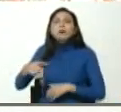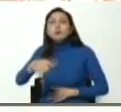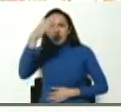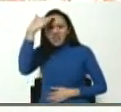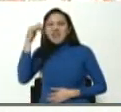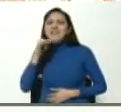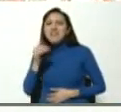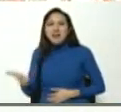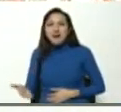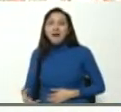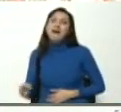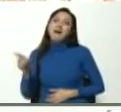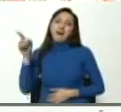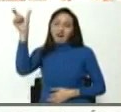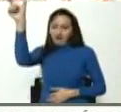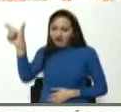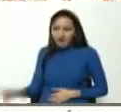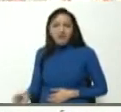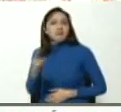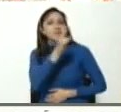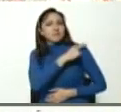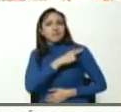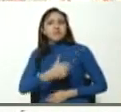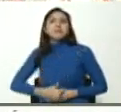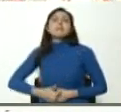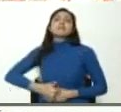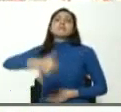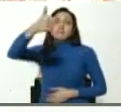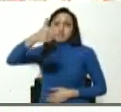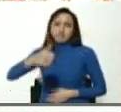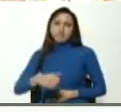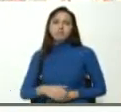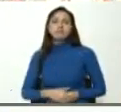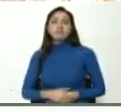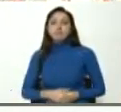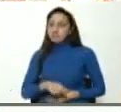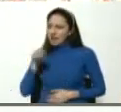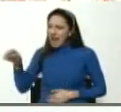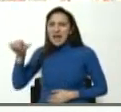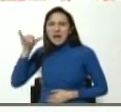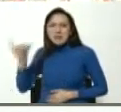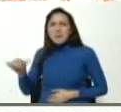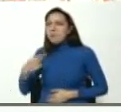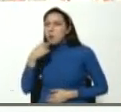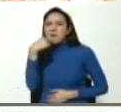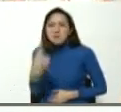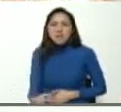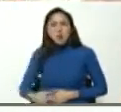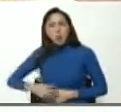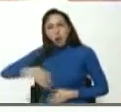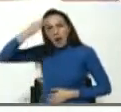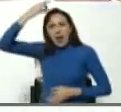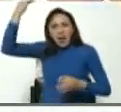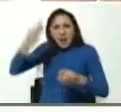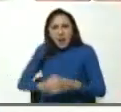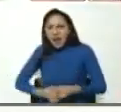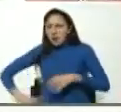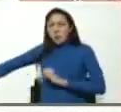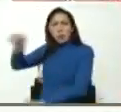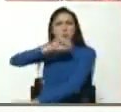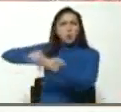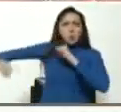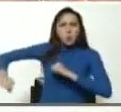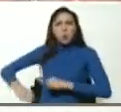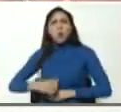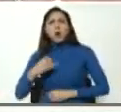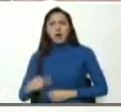el general jorge luís garcía carneiro general de la lealtad de la valentía de